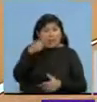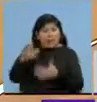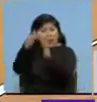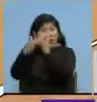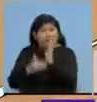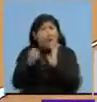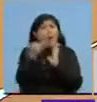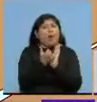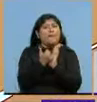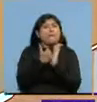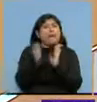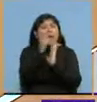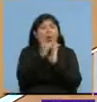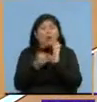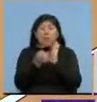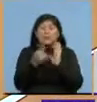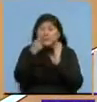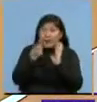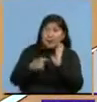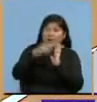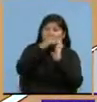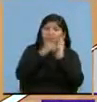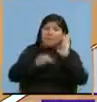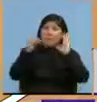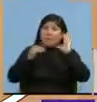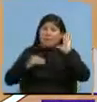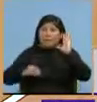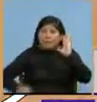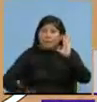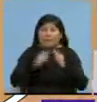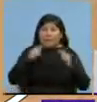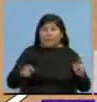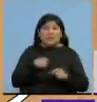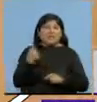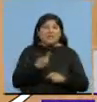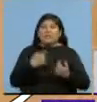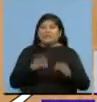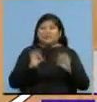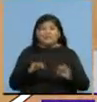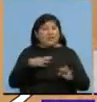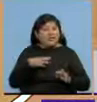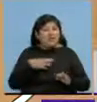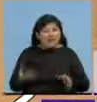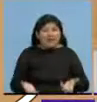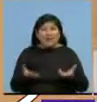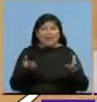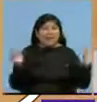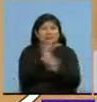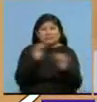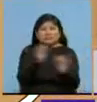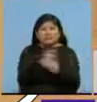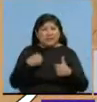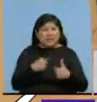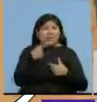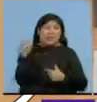es nacional y mundial. No damos abasto tanto, por eso es muy importante lo de ustedes, que es la promoción, y